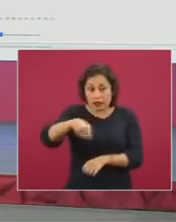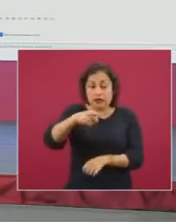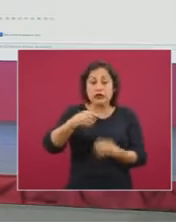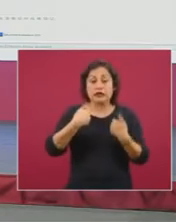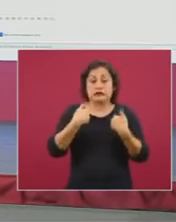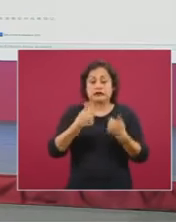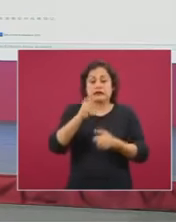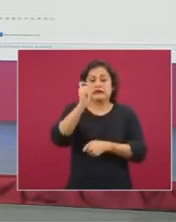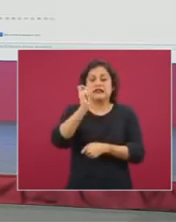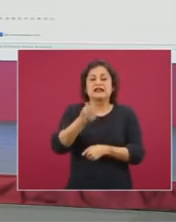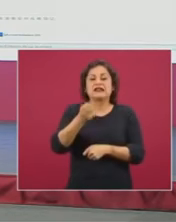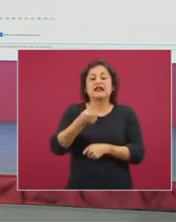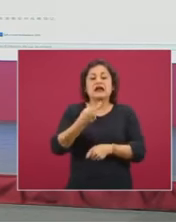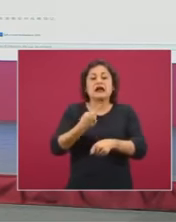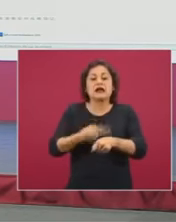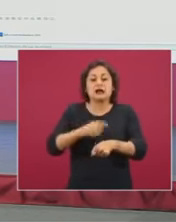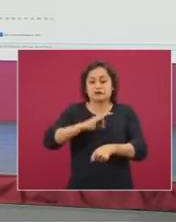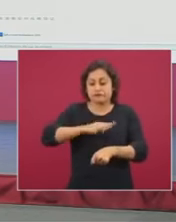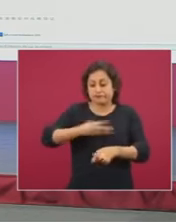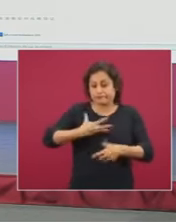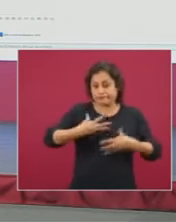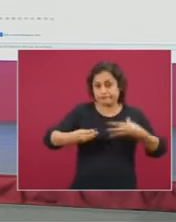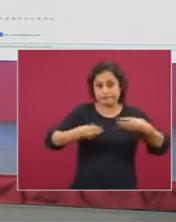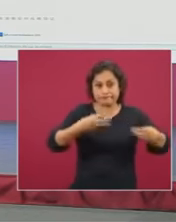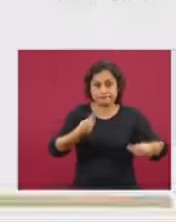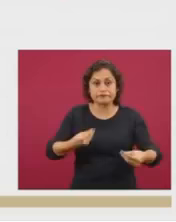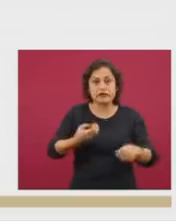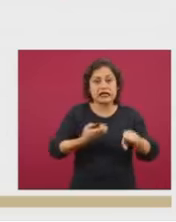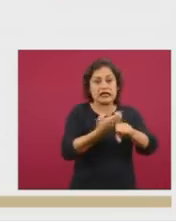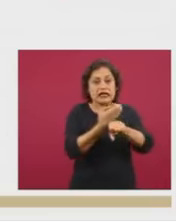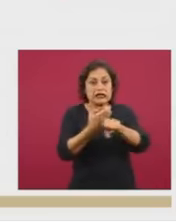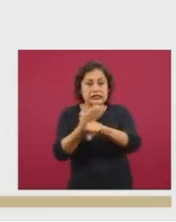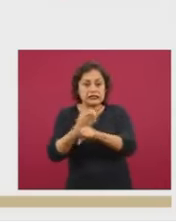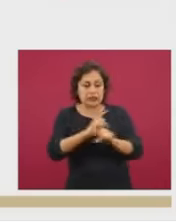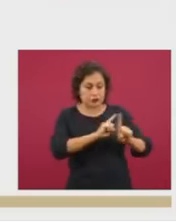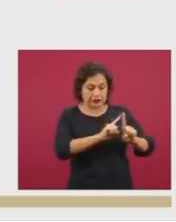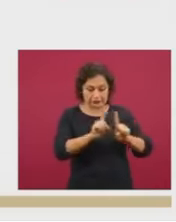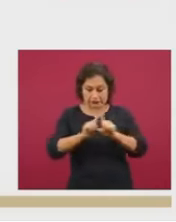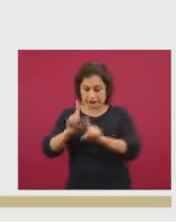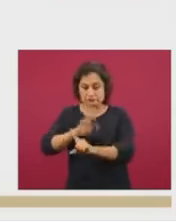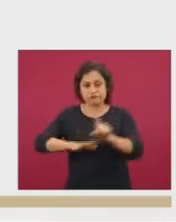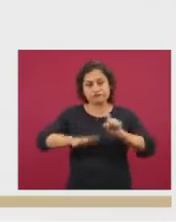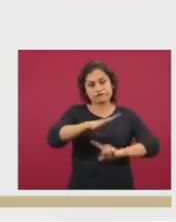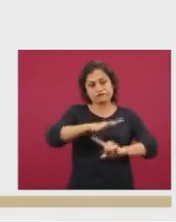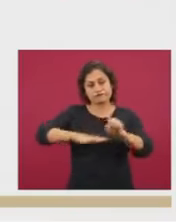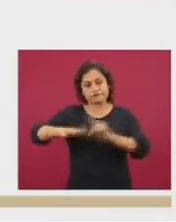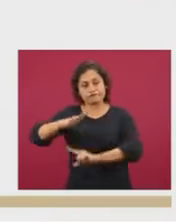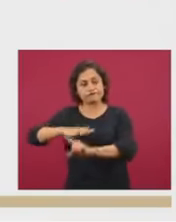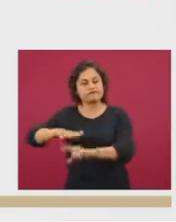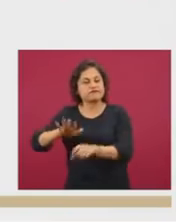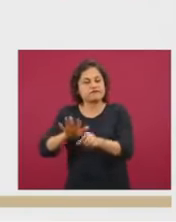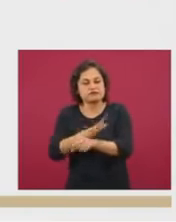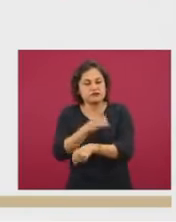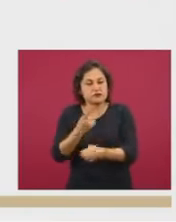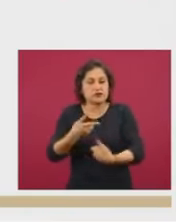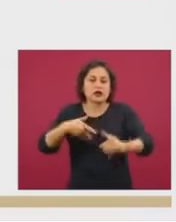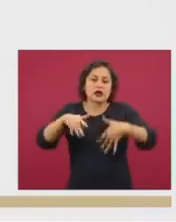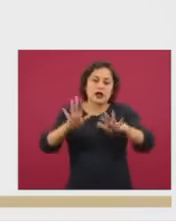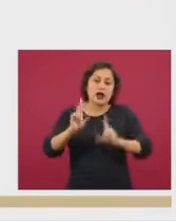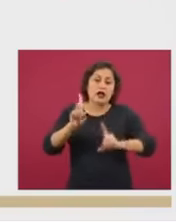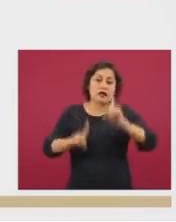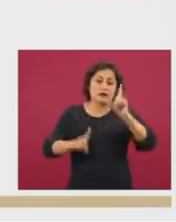de forma diferente en cada una entidad. Y no es reflejo, digo, quiere decir muchas cosas, quiere decir las